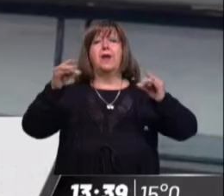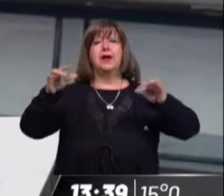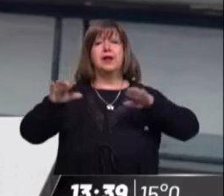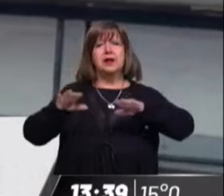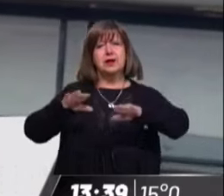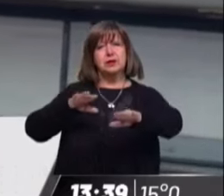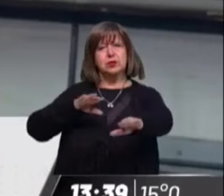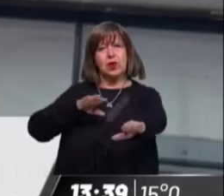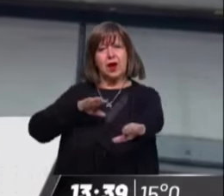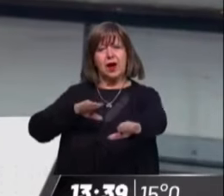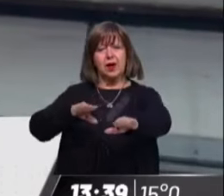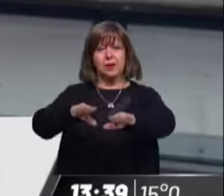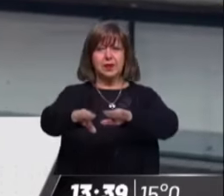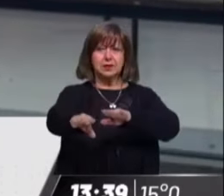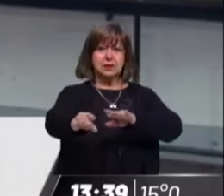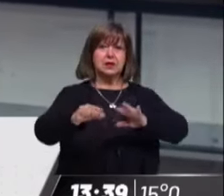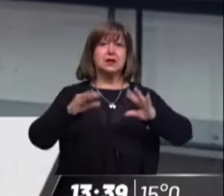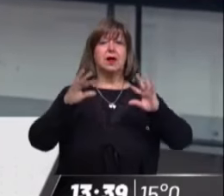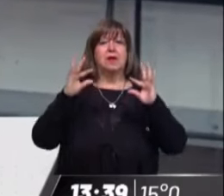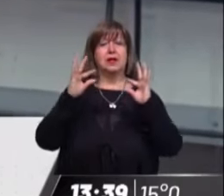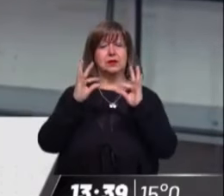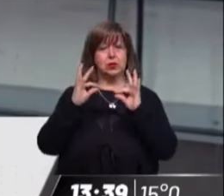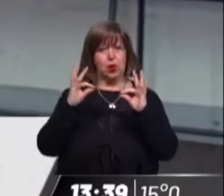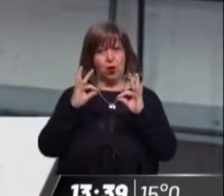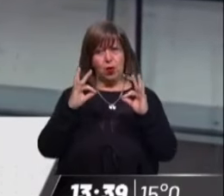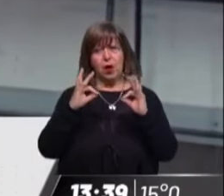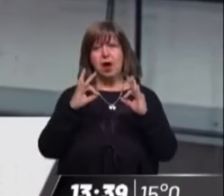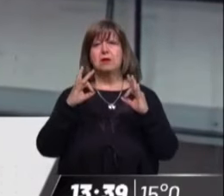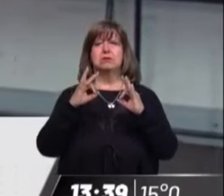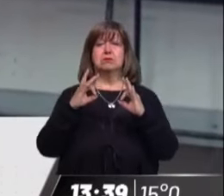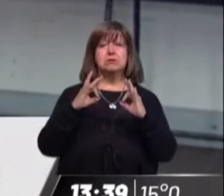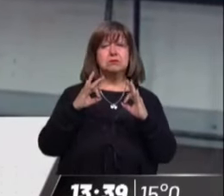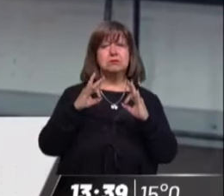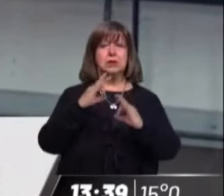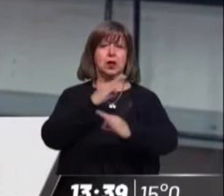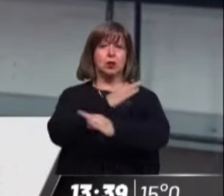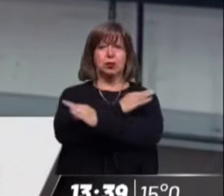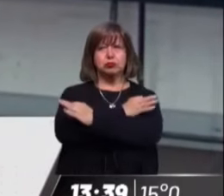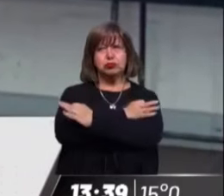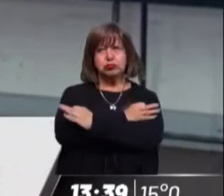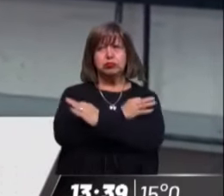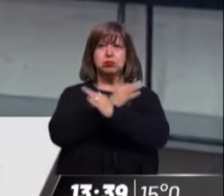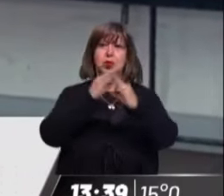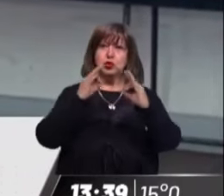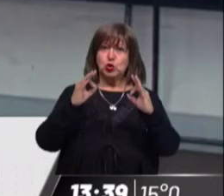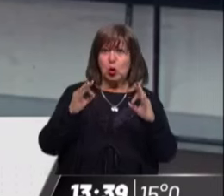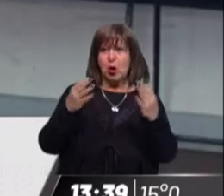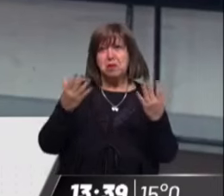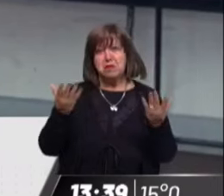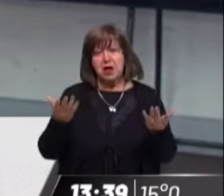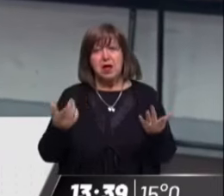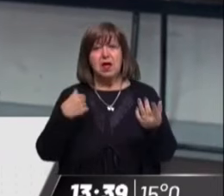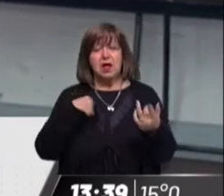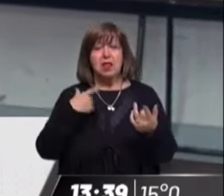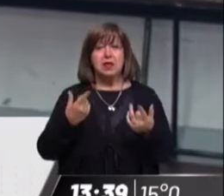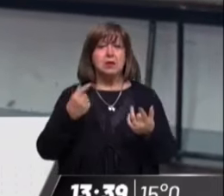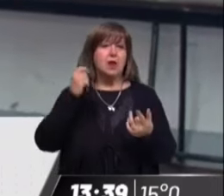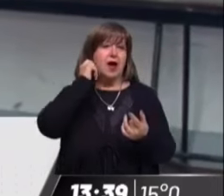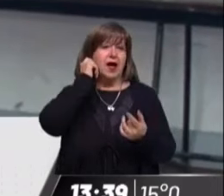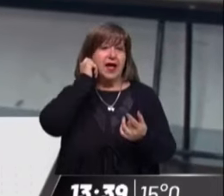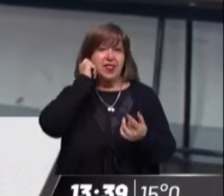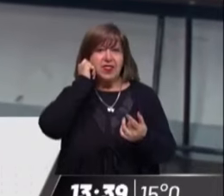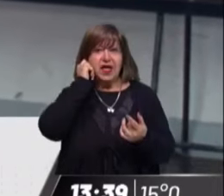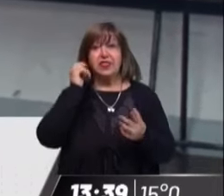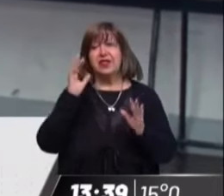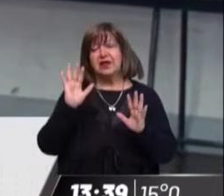Y bueno, y hacemos yoga y hay un compañerismo también entre los que hacemos lo mismo por nuestra edad. Y